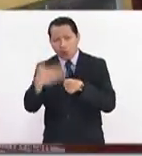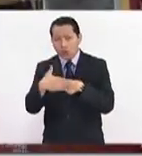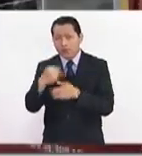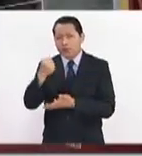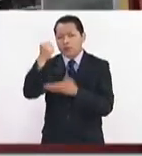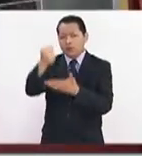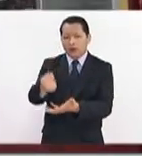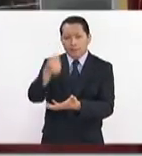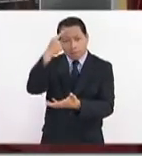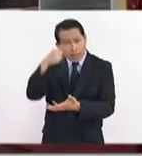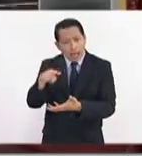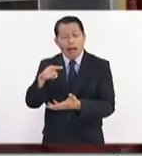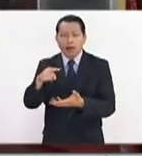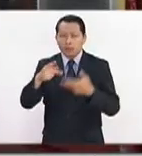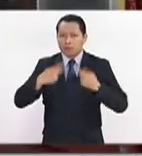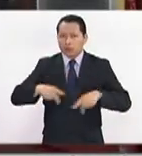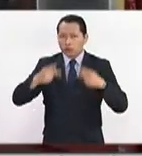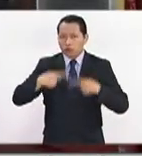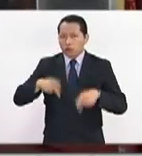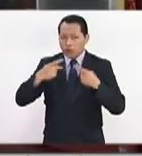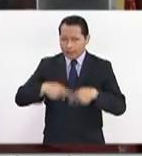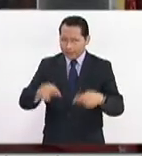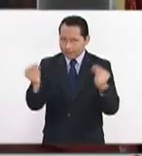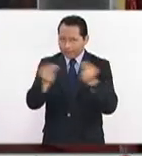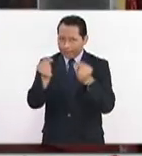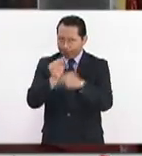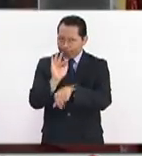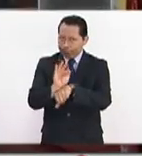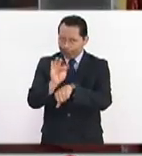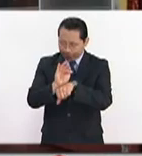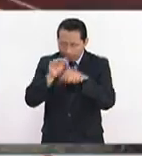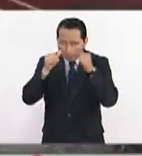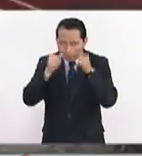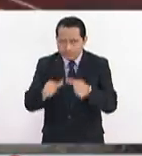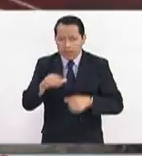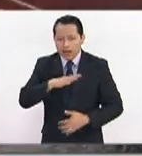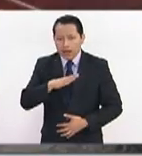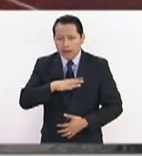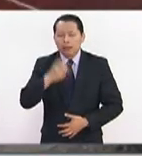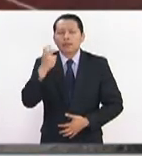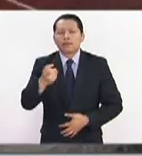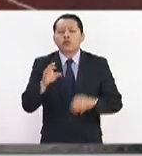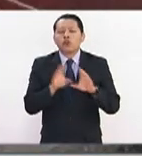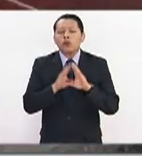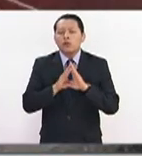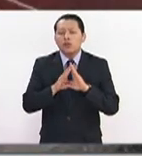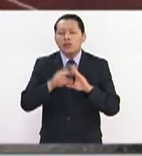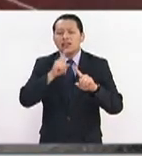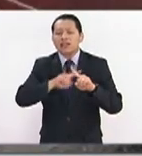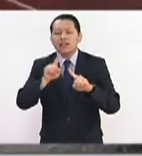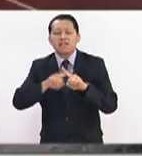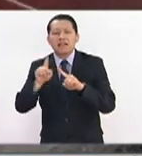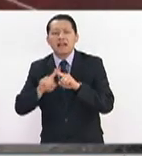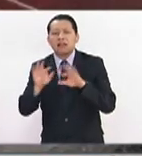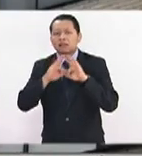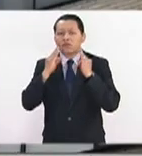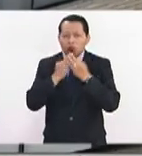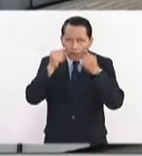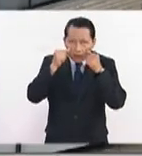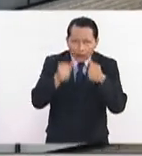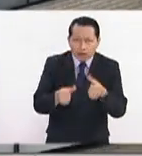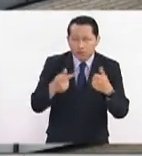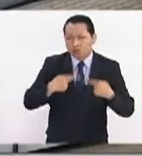presupuestal acorde con las necesidades de la población está presente y subrayó que esta norma considera distintos modelos de atención para